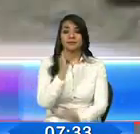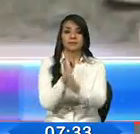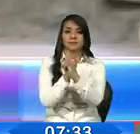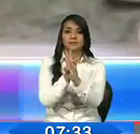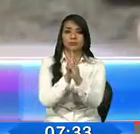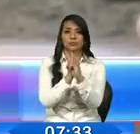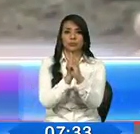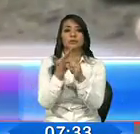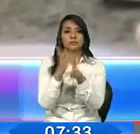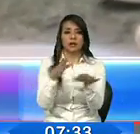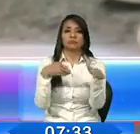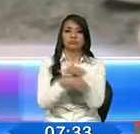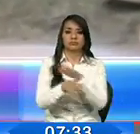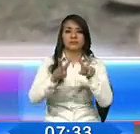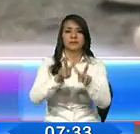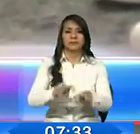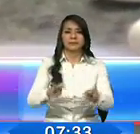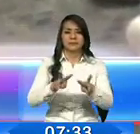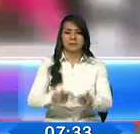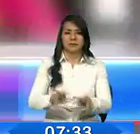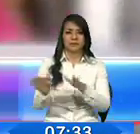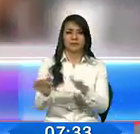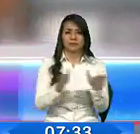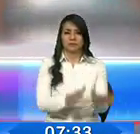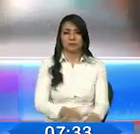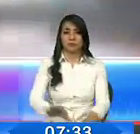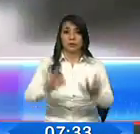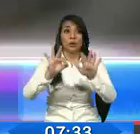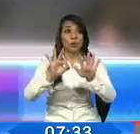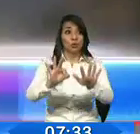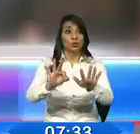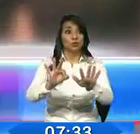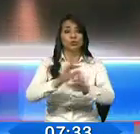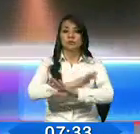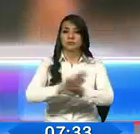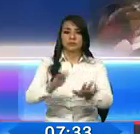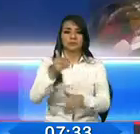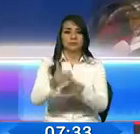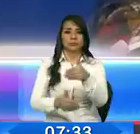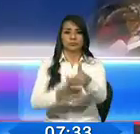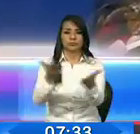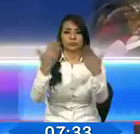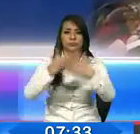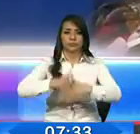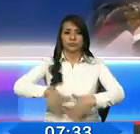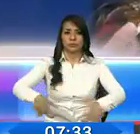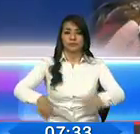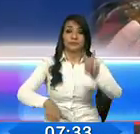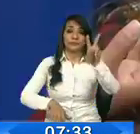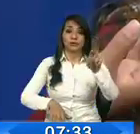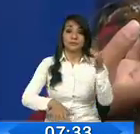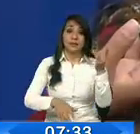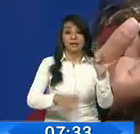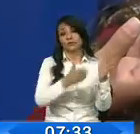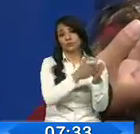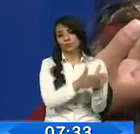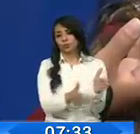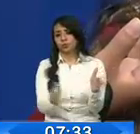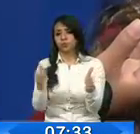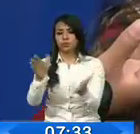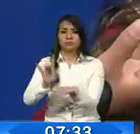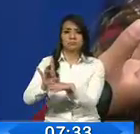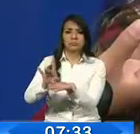han sido intervenidas, de las cuales 8 terminaron ya su proceso. En el 2018 nosotros hemos